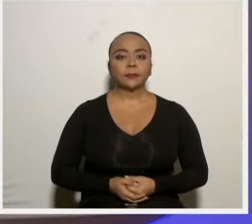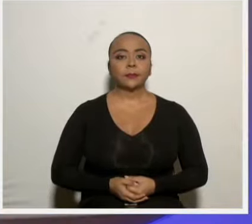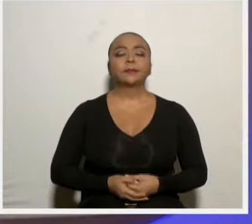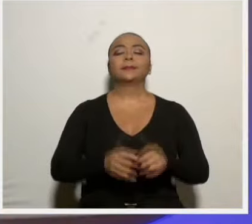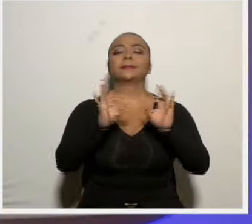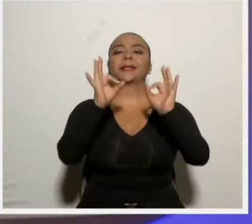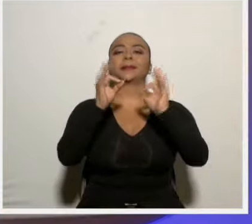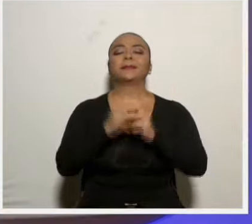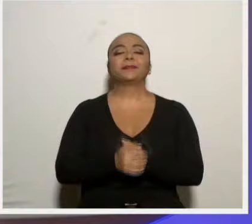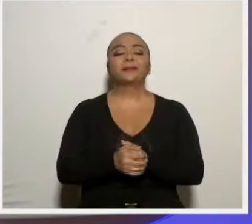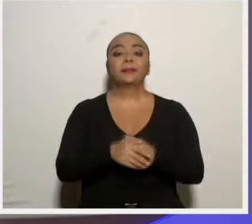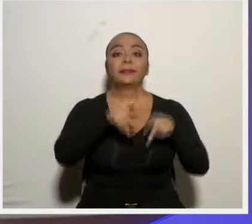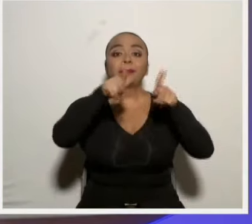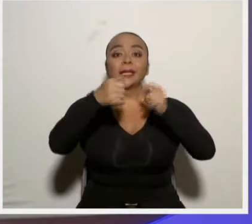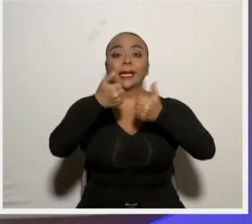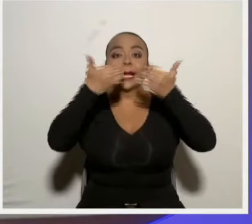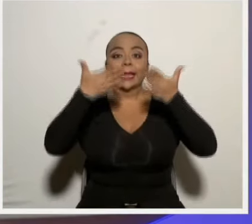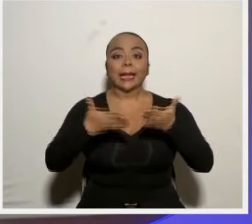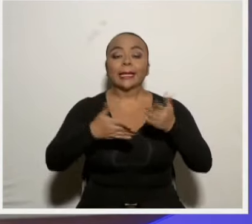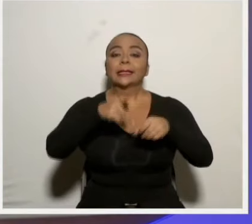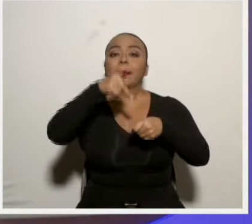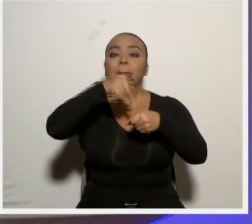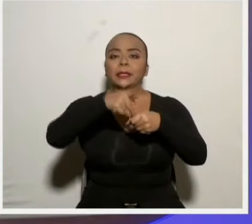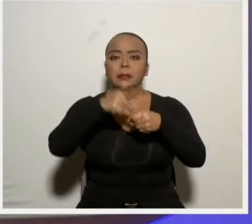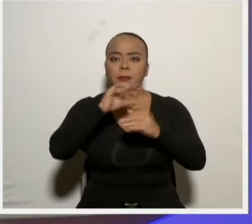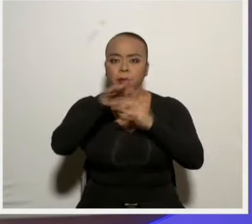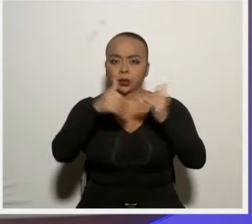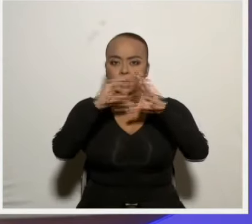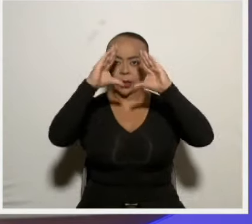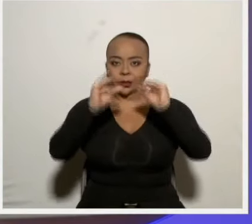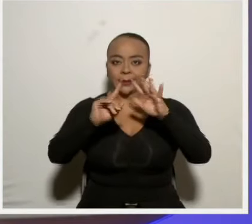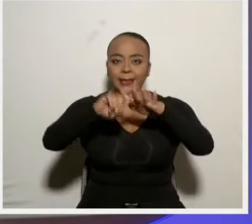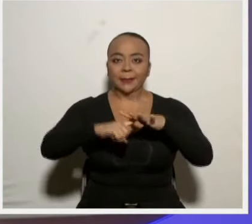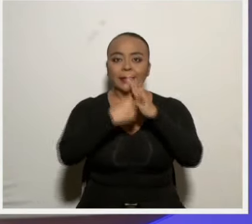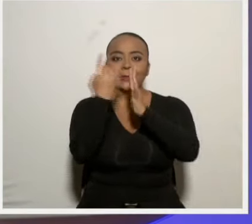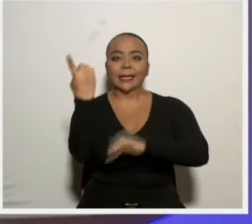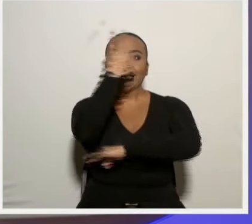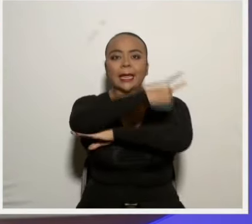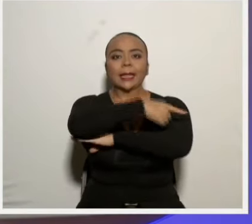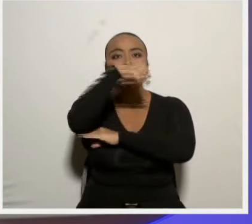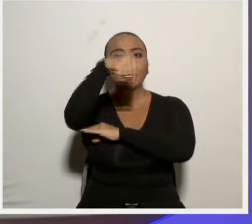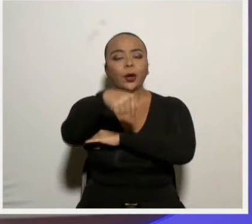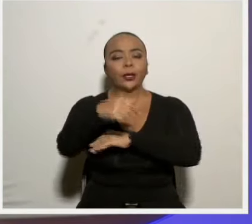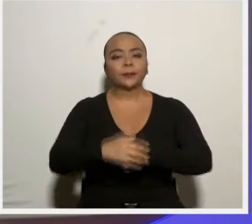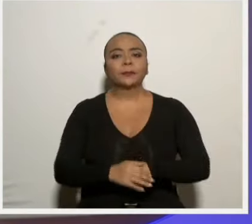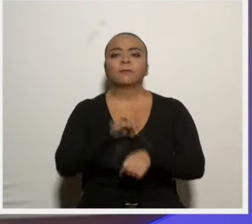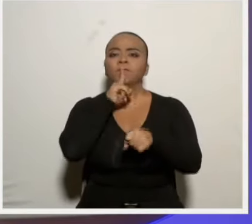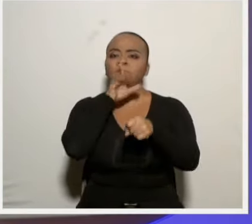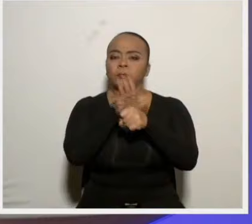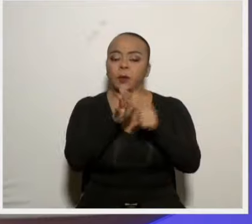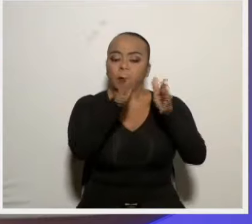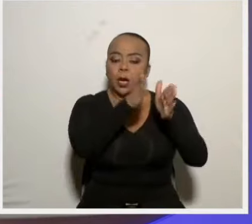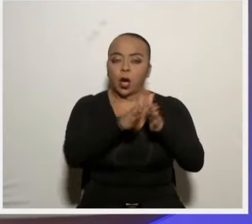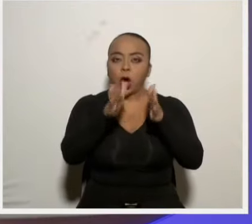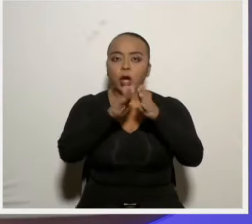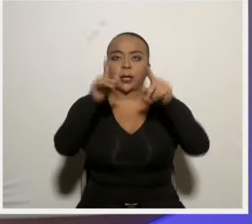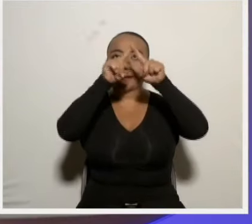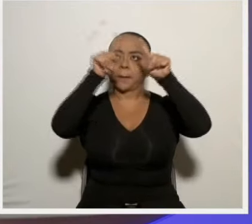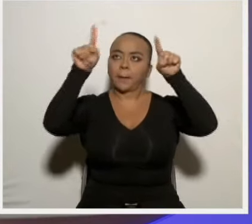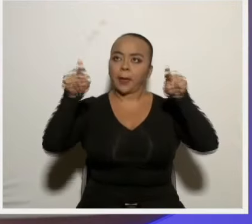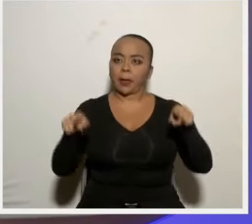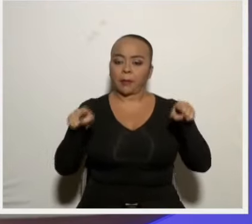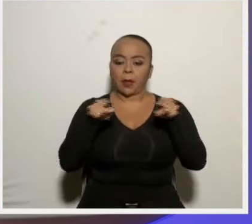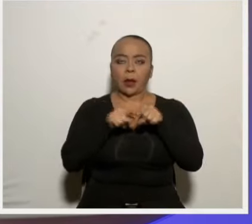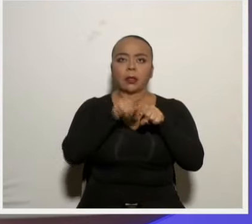Bien, las personas candidatas que participan cada noche a partir del día de hoy cumplen con el orden en el que aparecen en